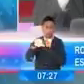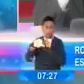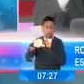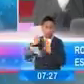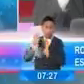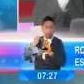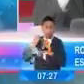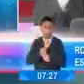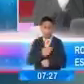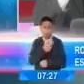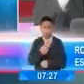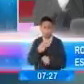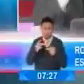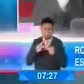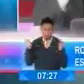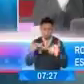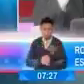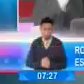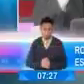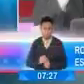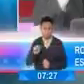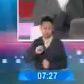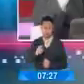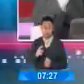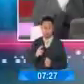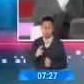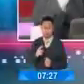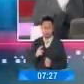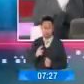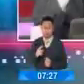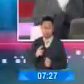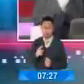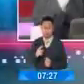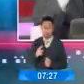del es que realmente sorprende.